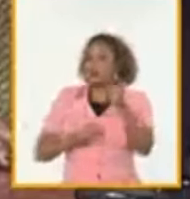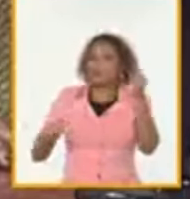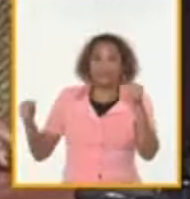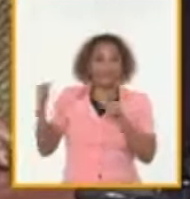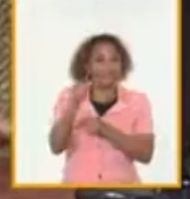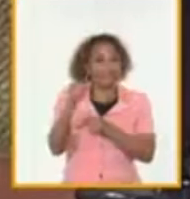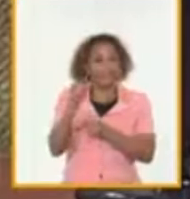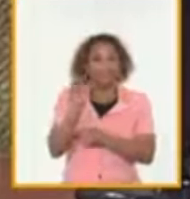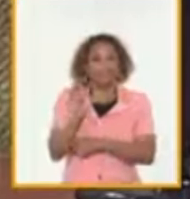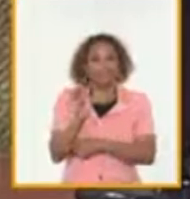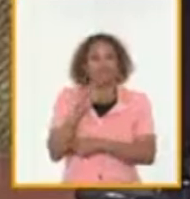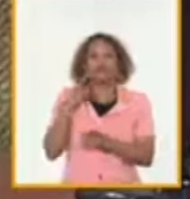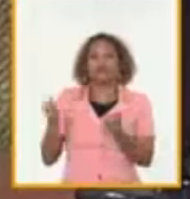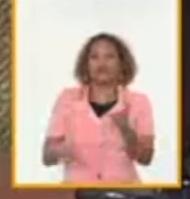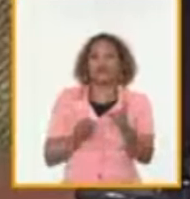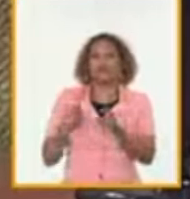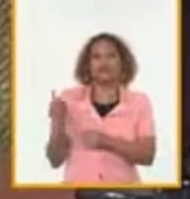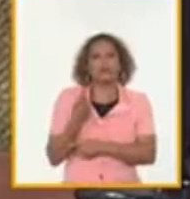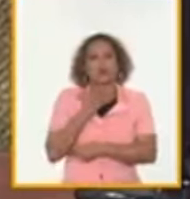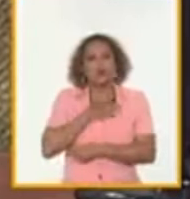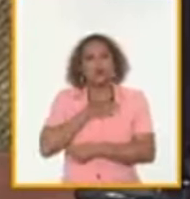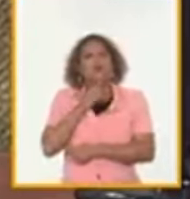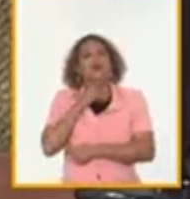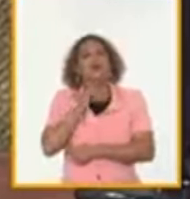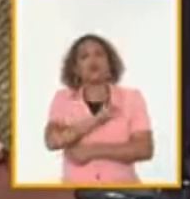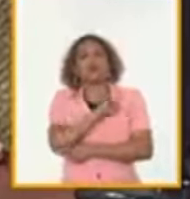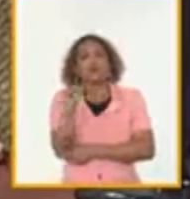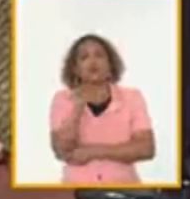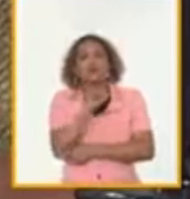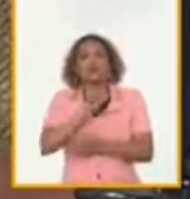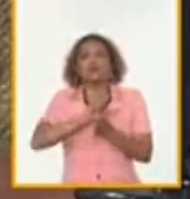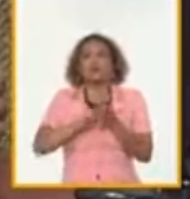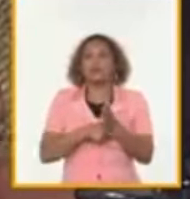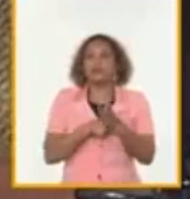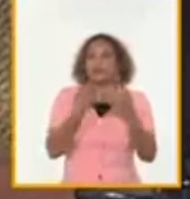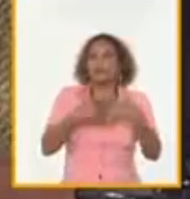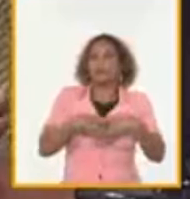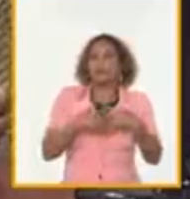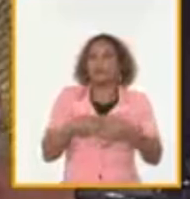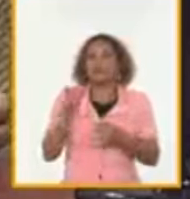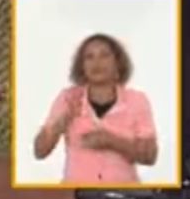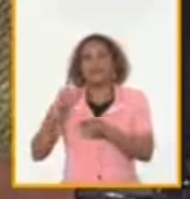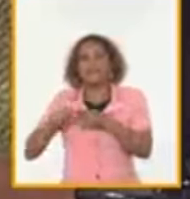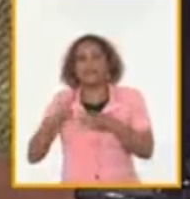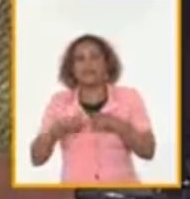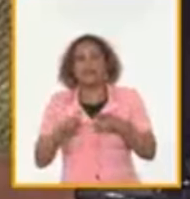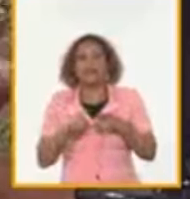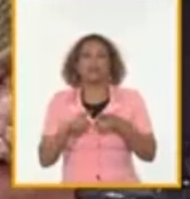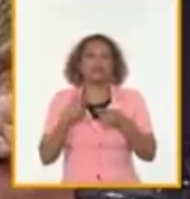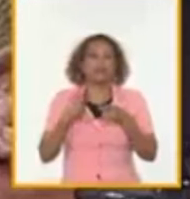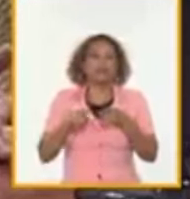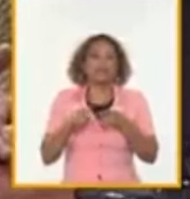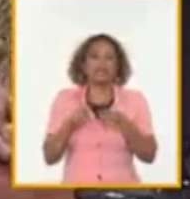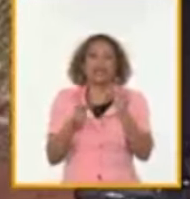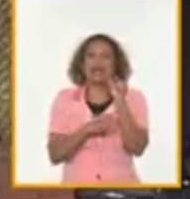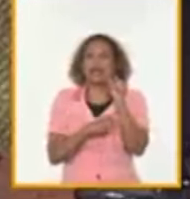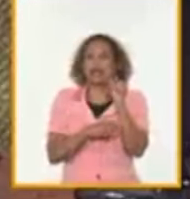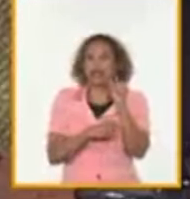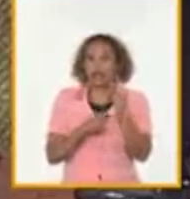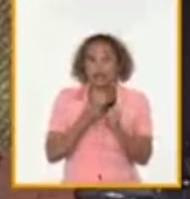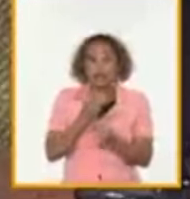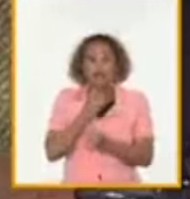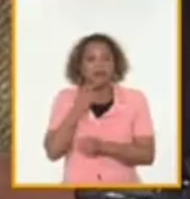desafío para nosotros y nosotros logramos la contratación de los productos agropecuarios dígase las viandas las hortalizas de la carne logramos